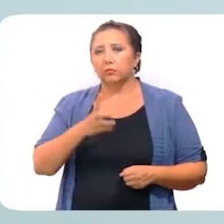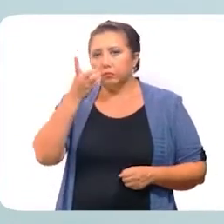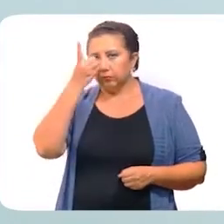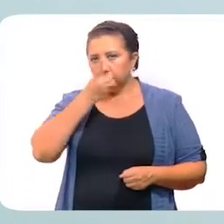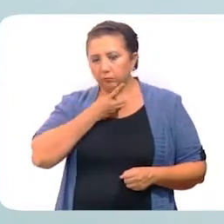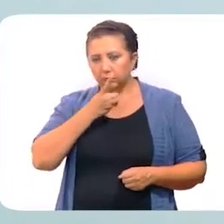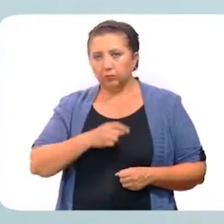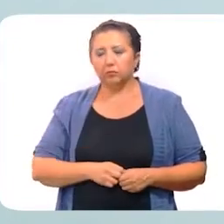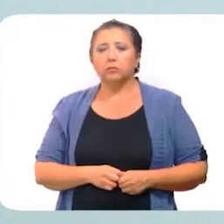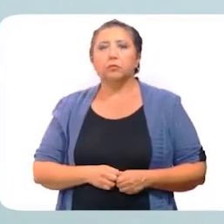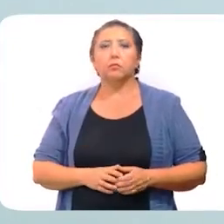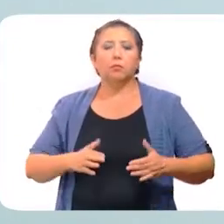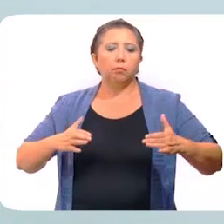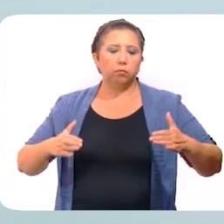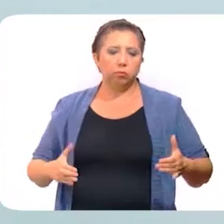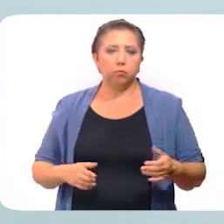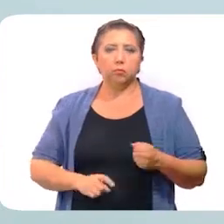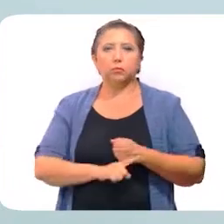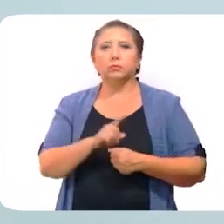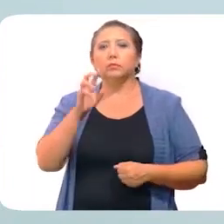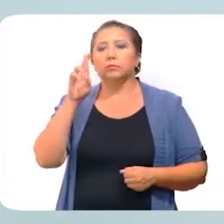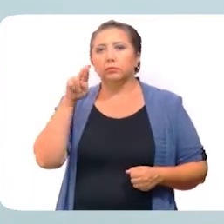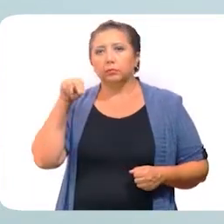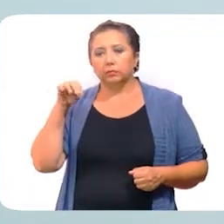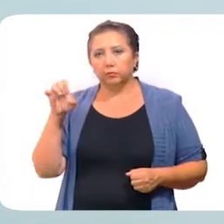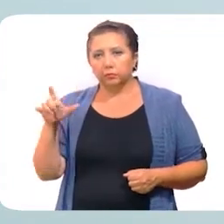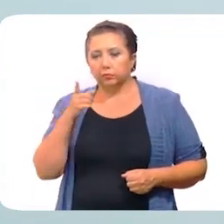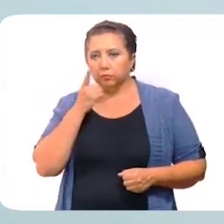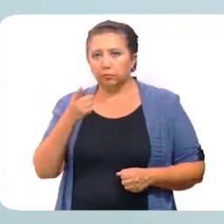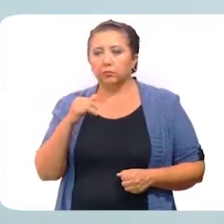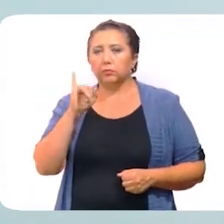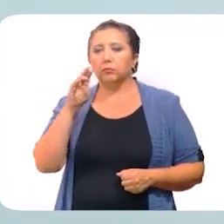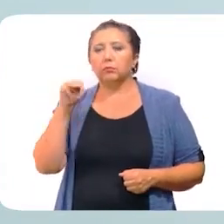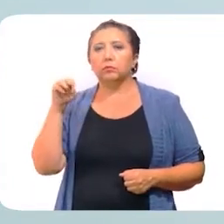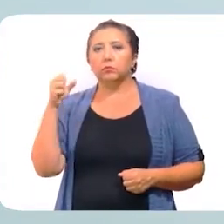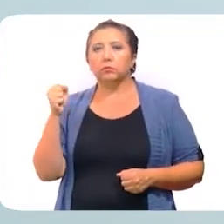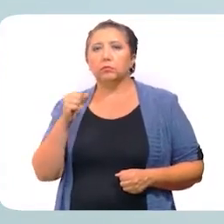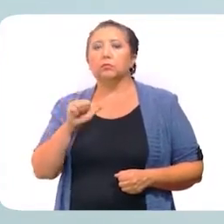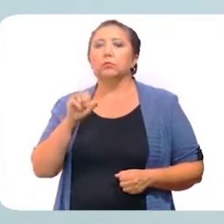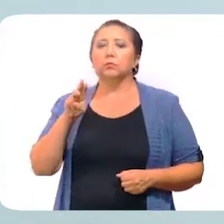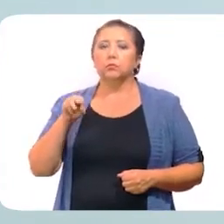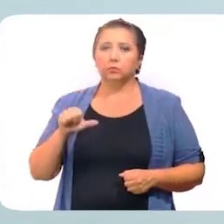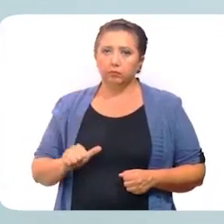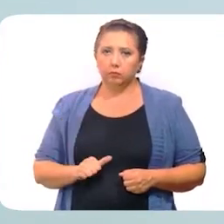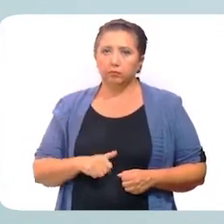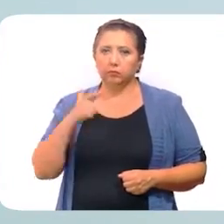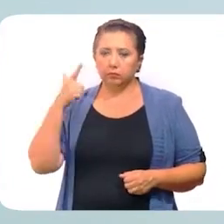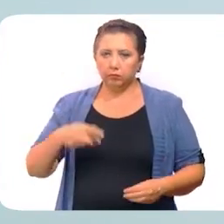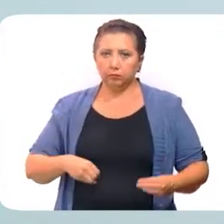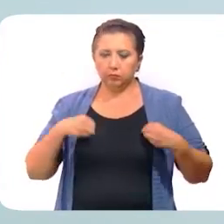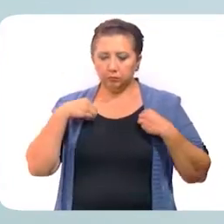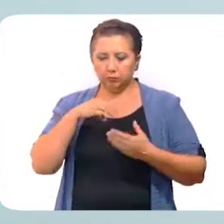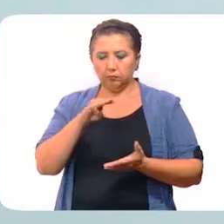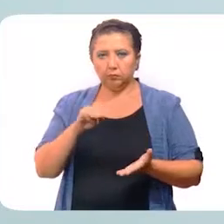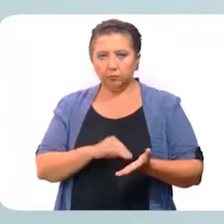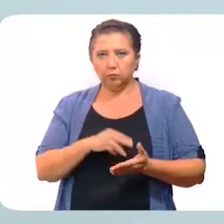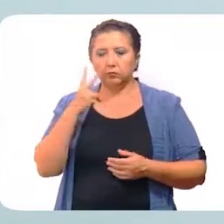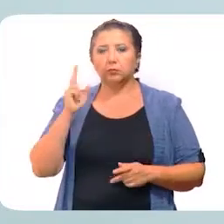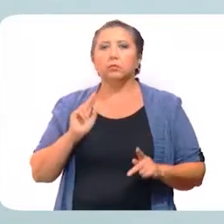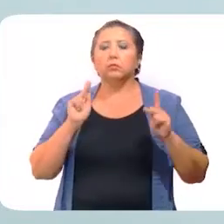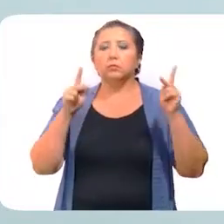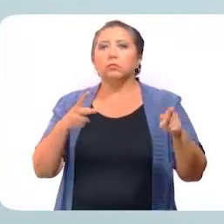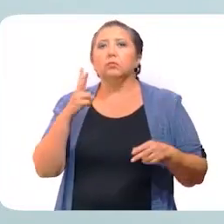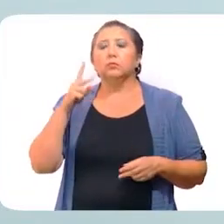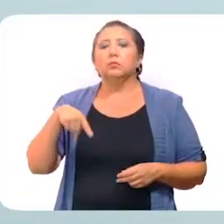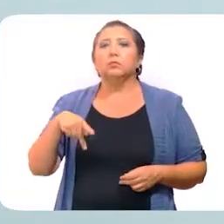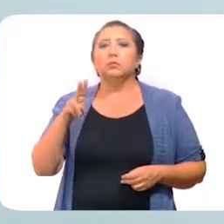sistémica, diabetes mellitus, obesidad, insuficiencia renal crónica, inmunosupresión, asma. 7 residían en Mérida, 2 en Progreso,